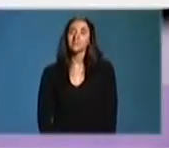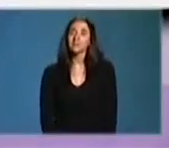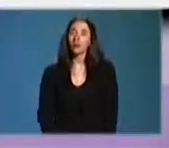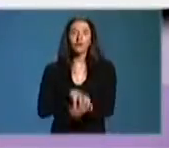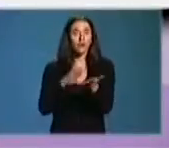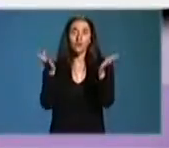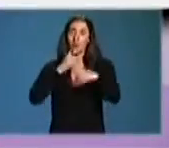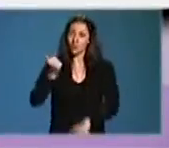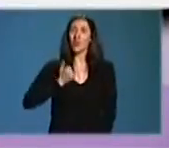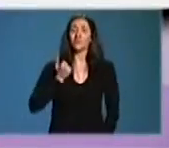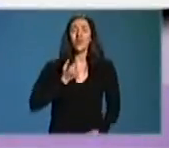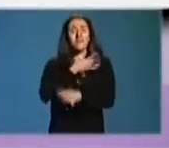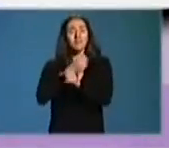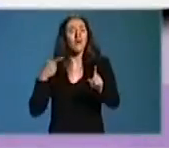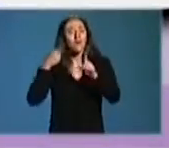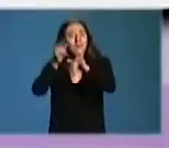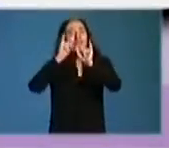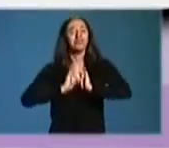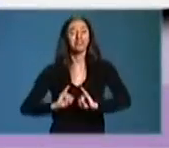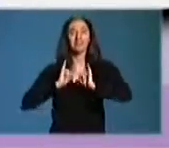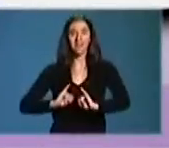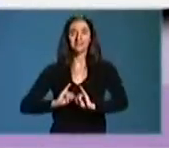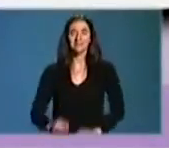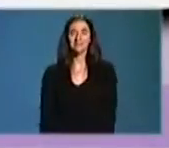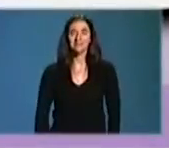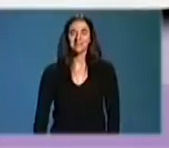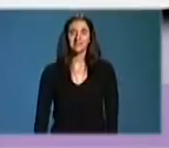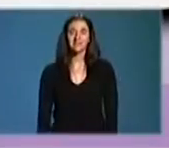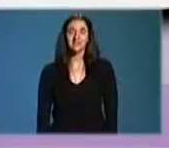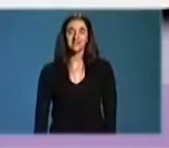en dúbida una gran oportunidad para pasar un día inolvidable pese